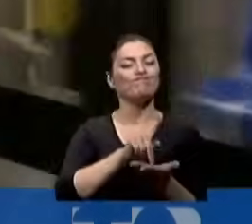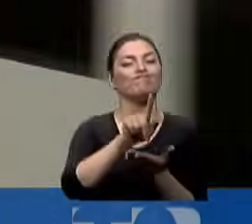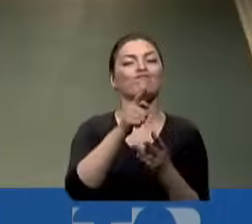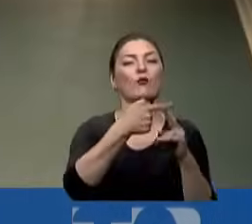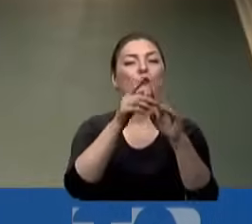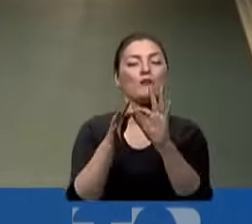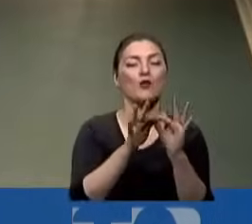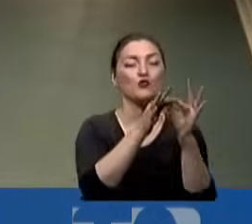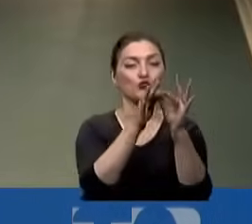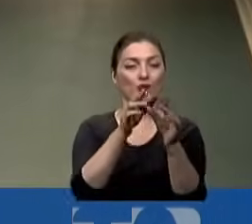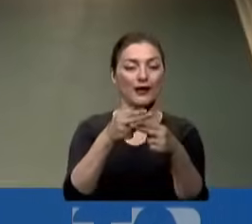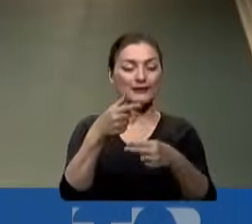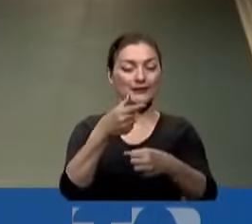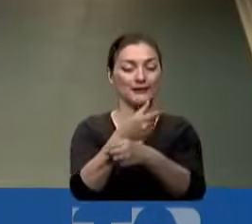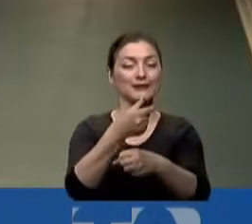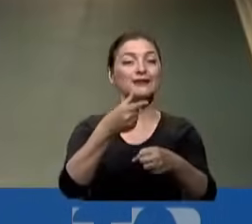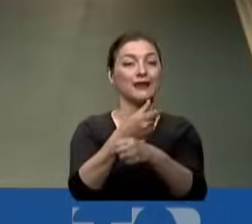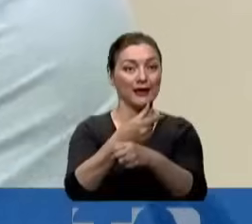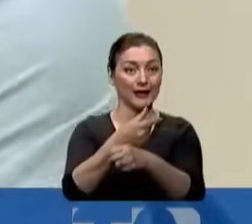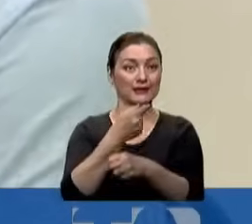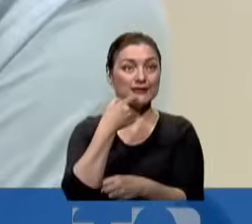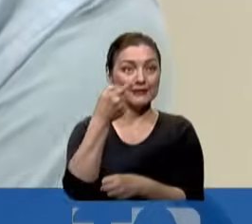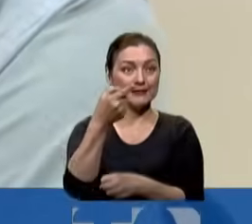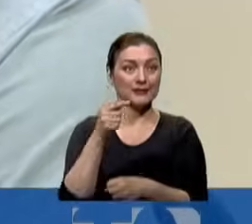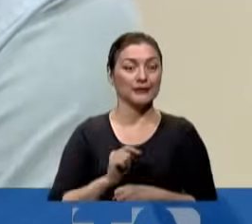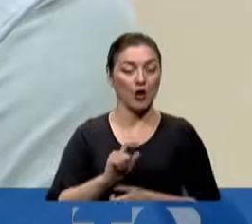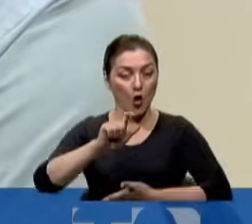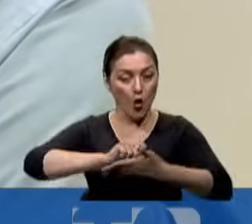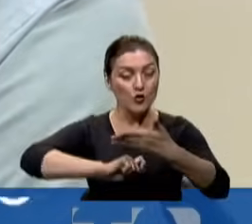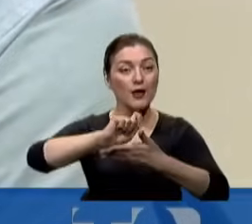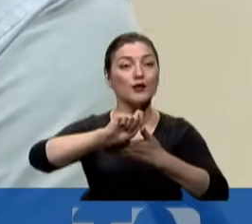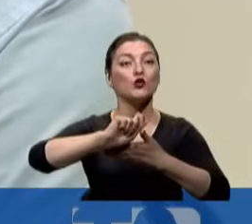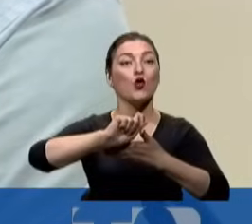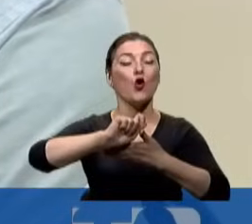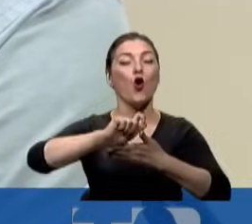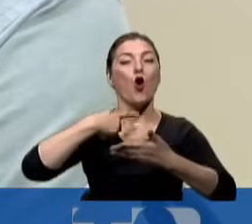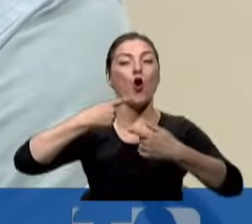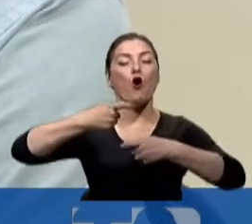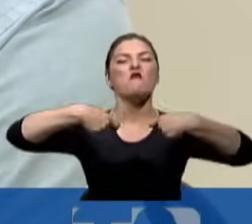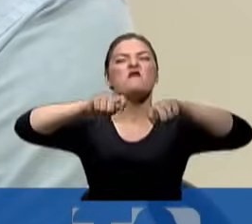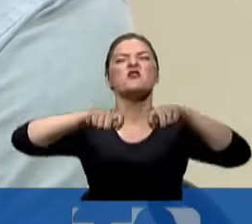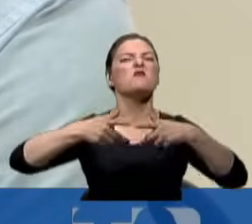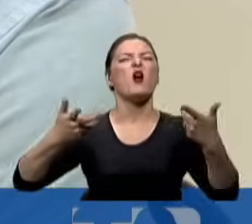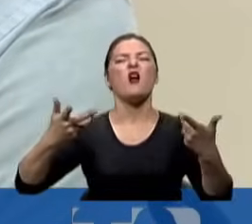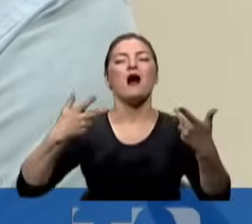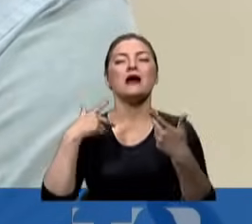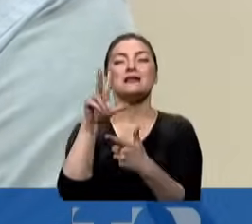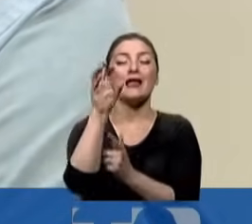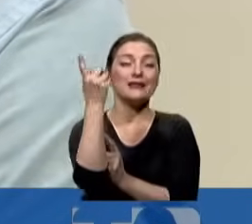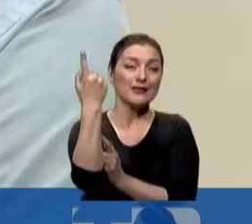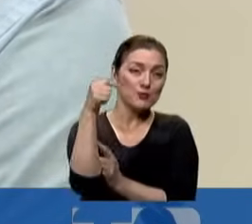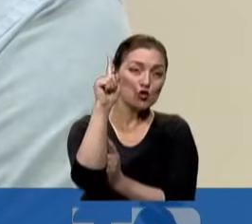obra, según el exgerente del metro, Edison Llanes. El contrato que se firmó en la administración anterior es de 30 millones anuales más